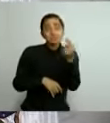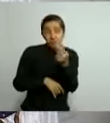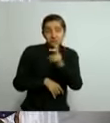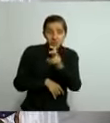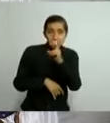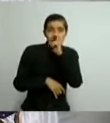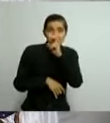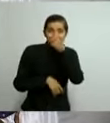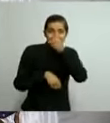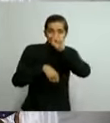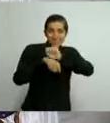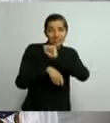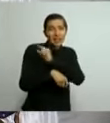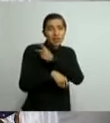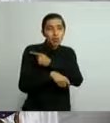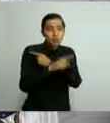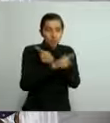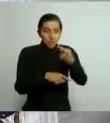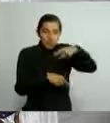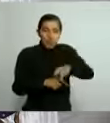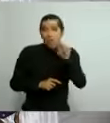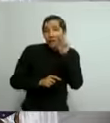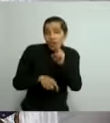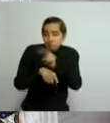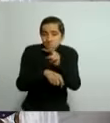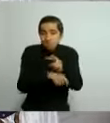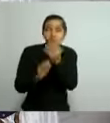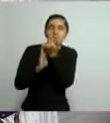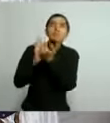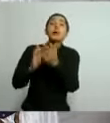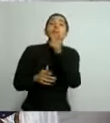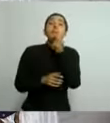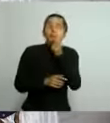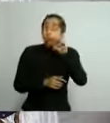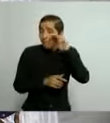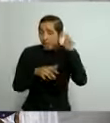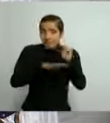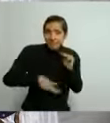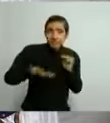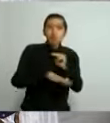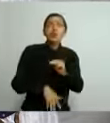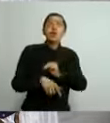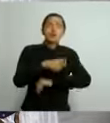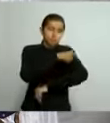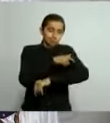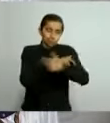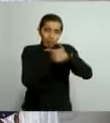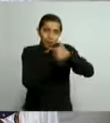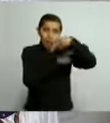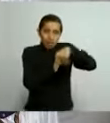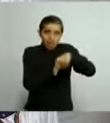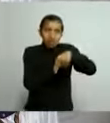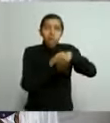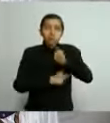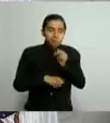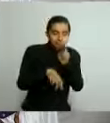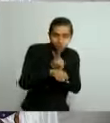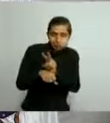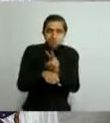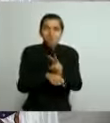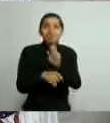de la Secretaría de Salud en el Estado, la Policía Michoacán, la Guardia Nacional y los